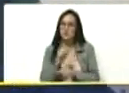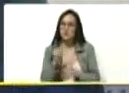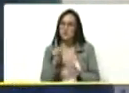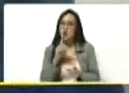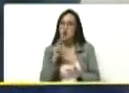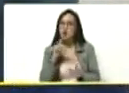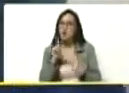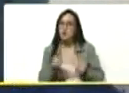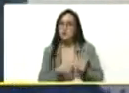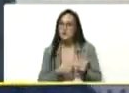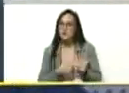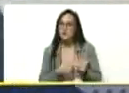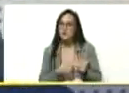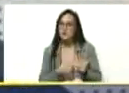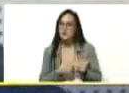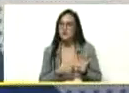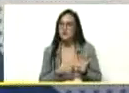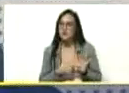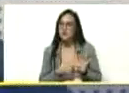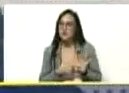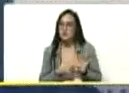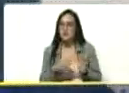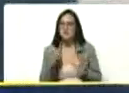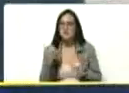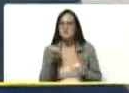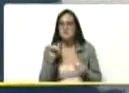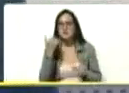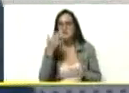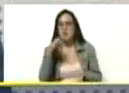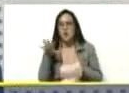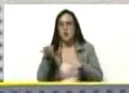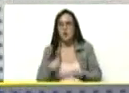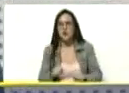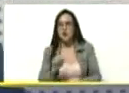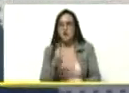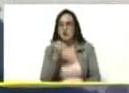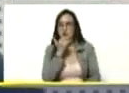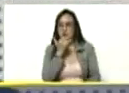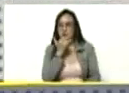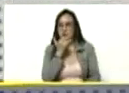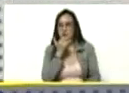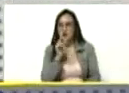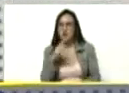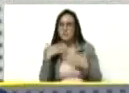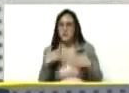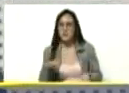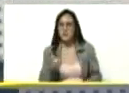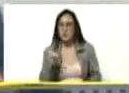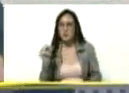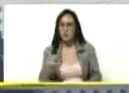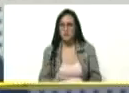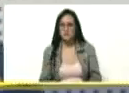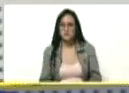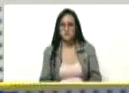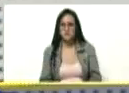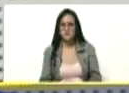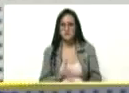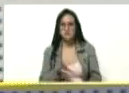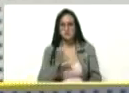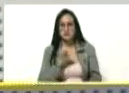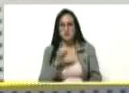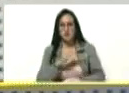cumplirlos. Los colonialistas, no nos equivoquemos, no nos perdamos. No debe extrañarnos